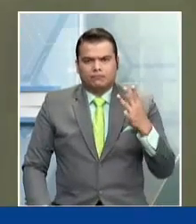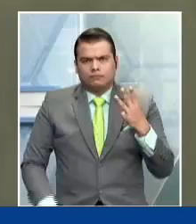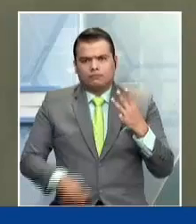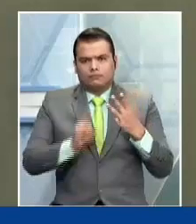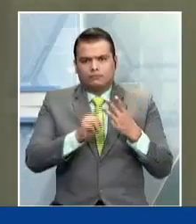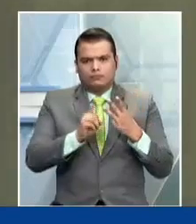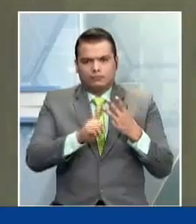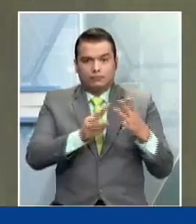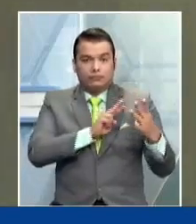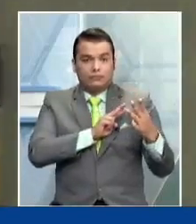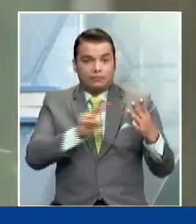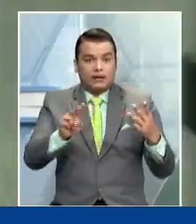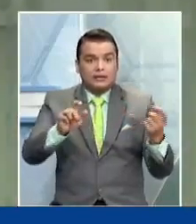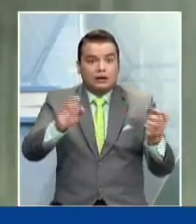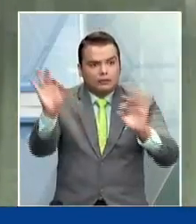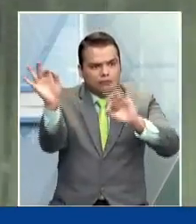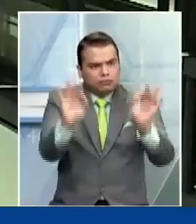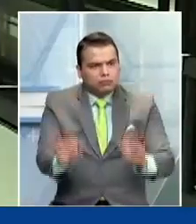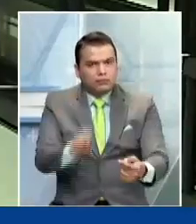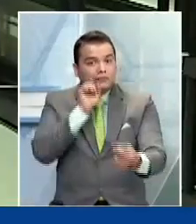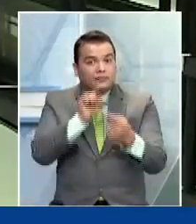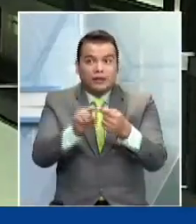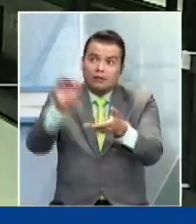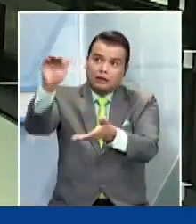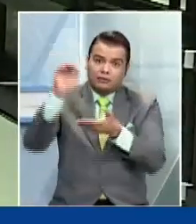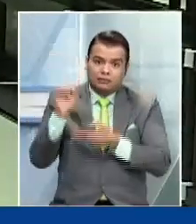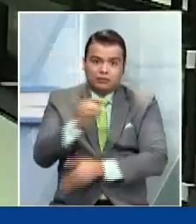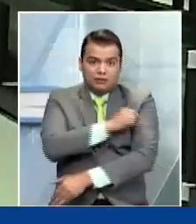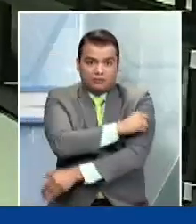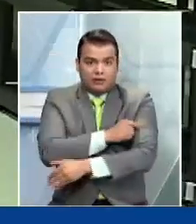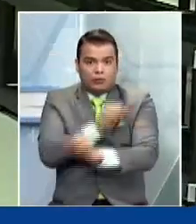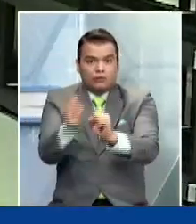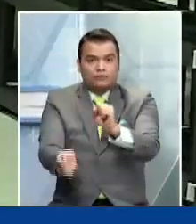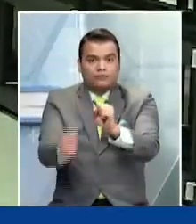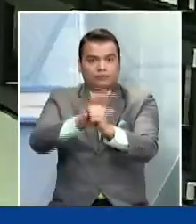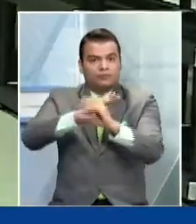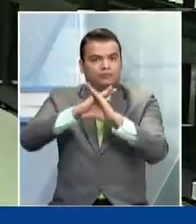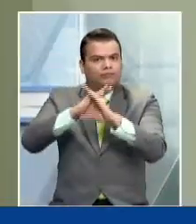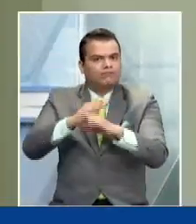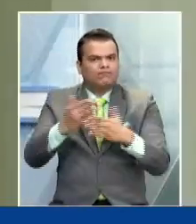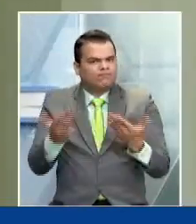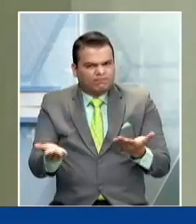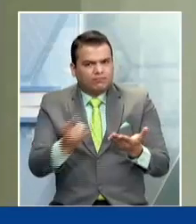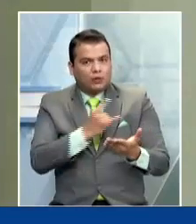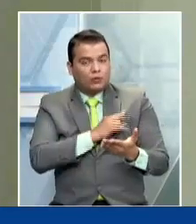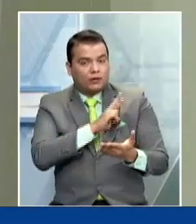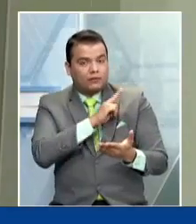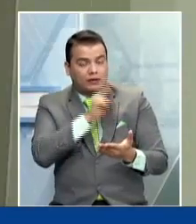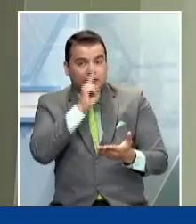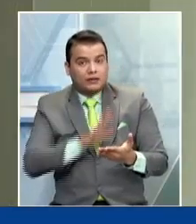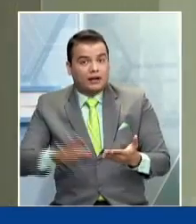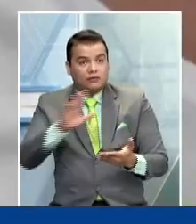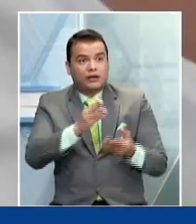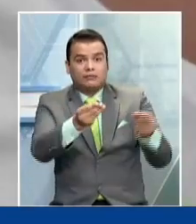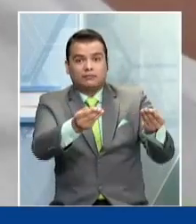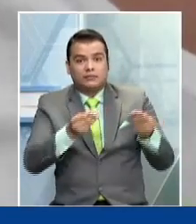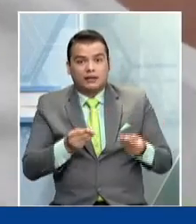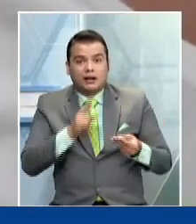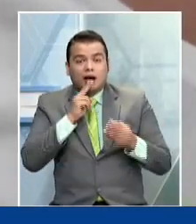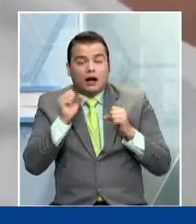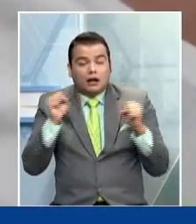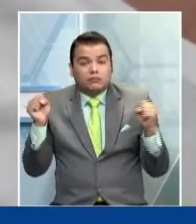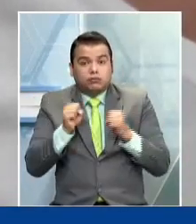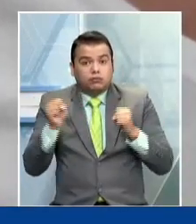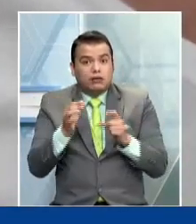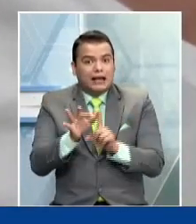Y el departamento comienza a prepararse para la llegada de las vacunas anti-COVID. Universidad Nacional de Palmira puso a disposición un ultracongelador